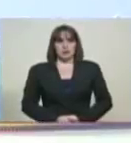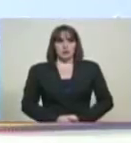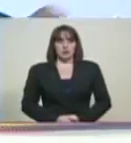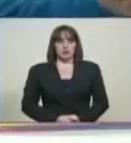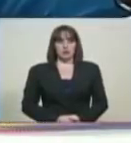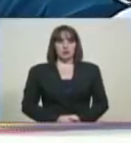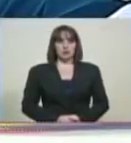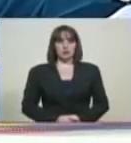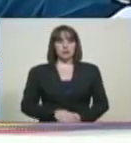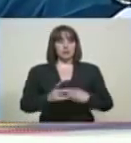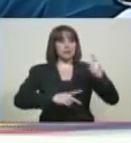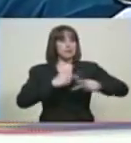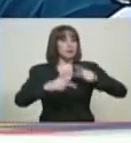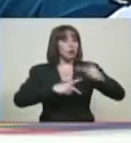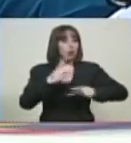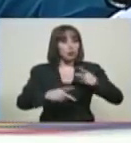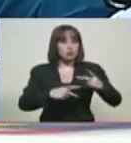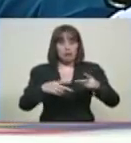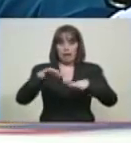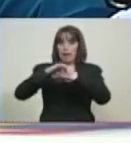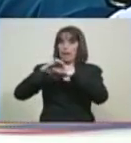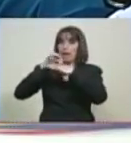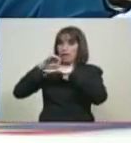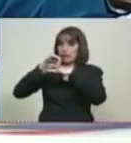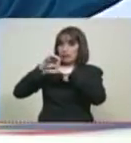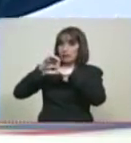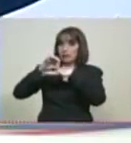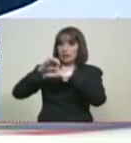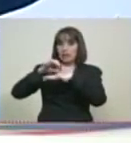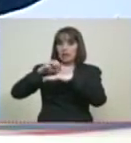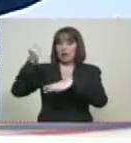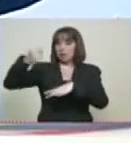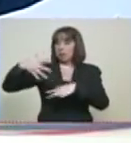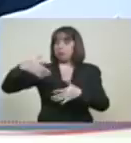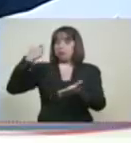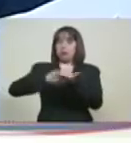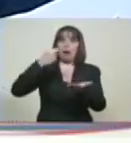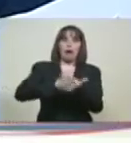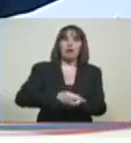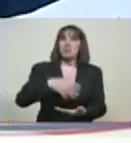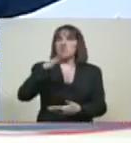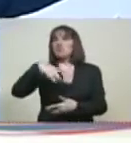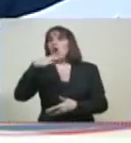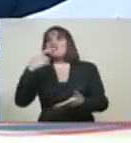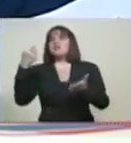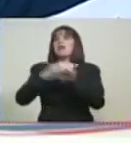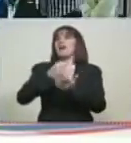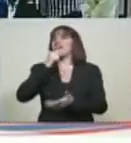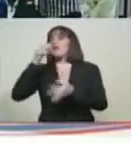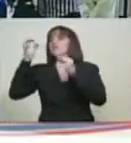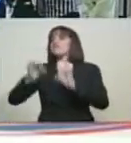ay donde se produce la carne y el precio lo terminan poniendo en colombia